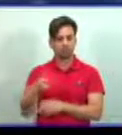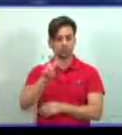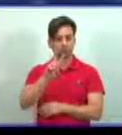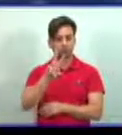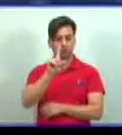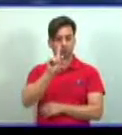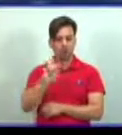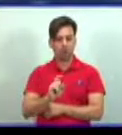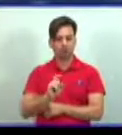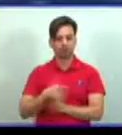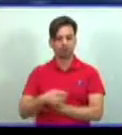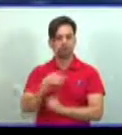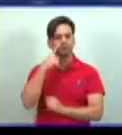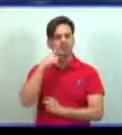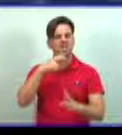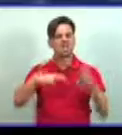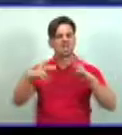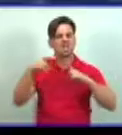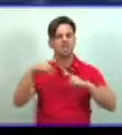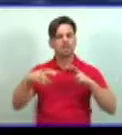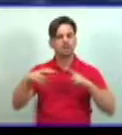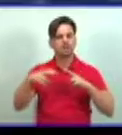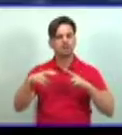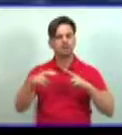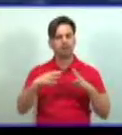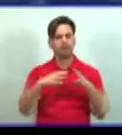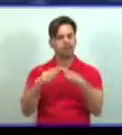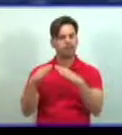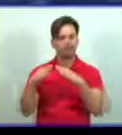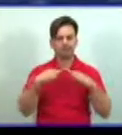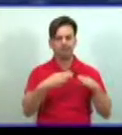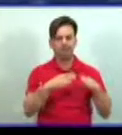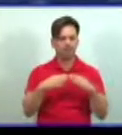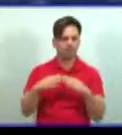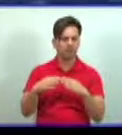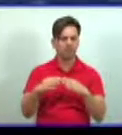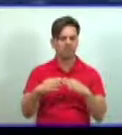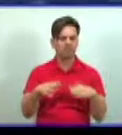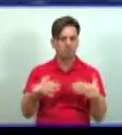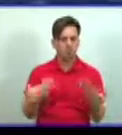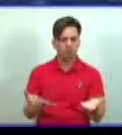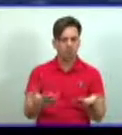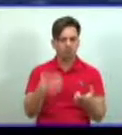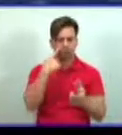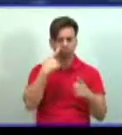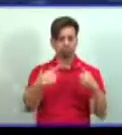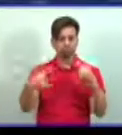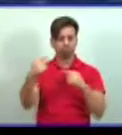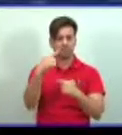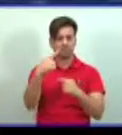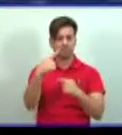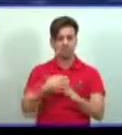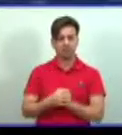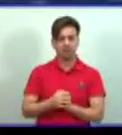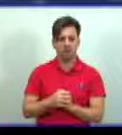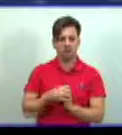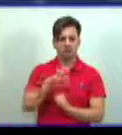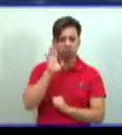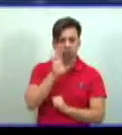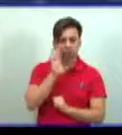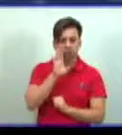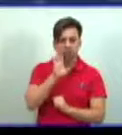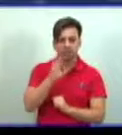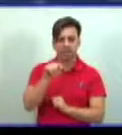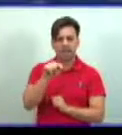tu localidad de residencia aquellos agentes contaminantes de la atmósfera. No pensemos nunca que